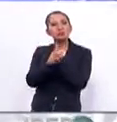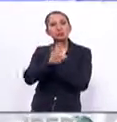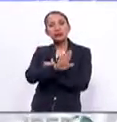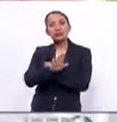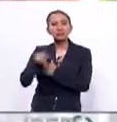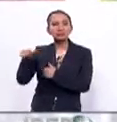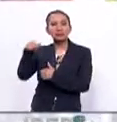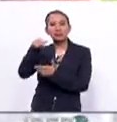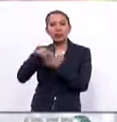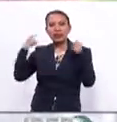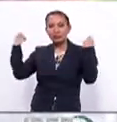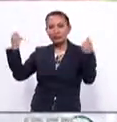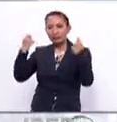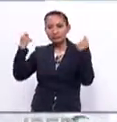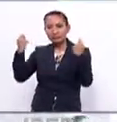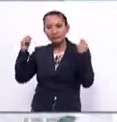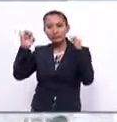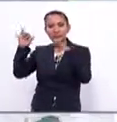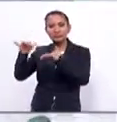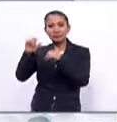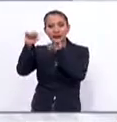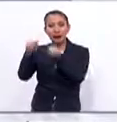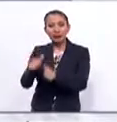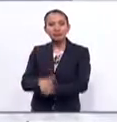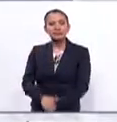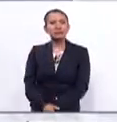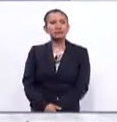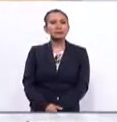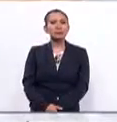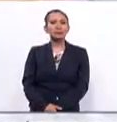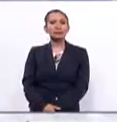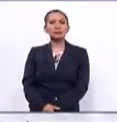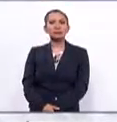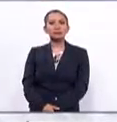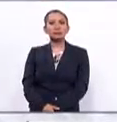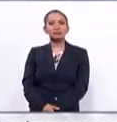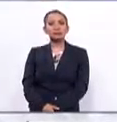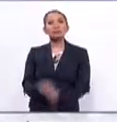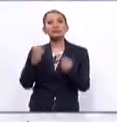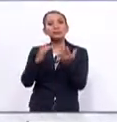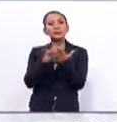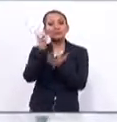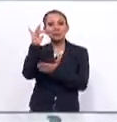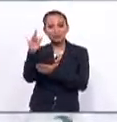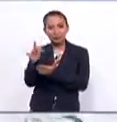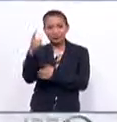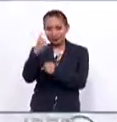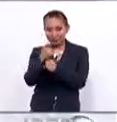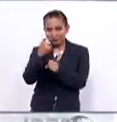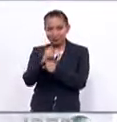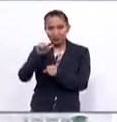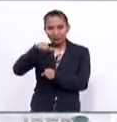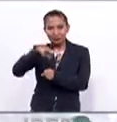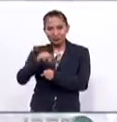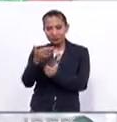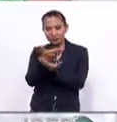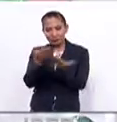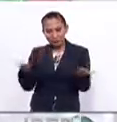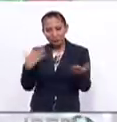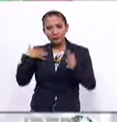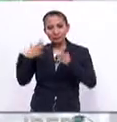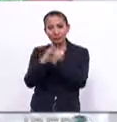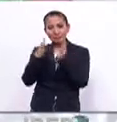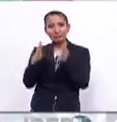que tuvo Perú en esta gran Feria de las Artes. Pues muchas gracias, primero Ana, a ustedes por